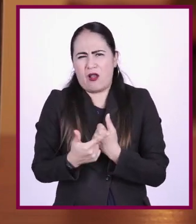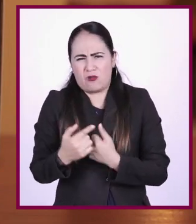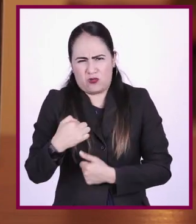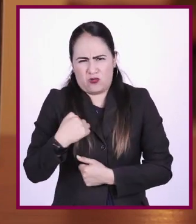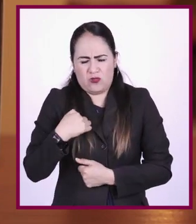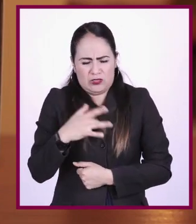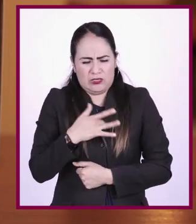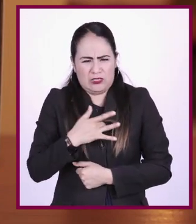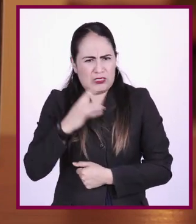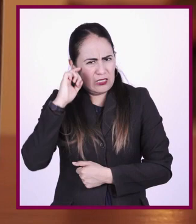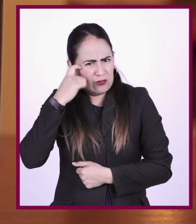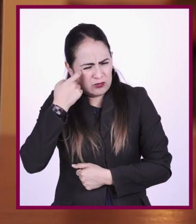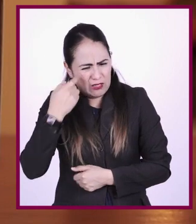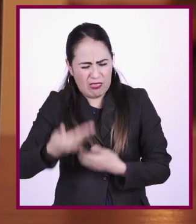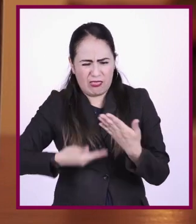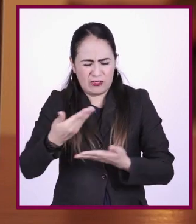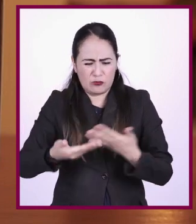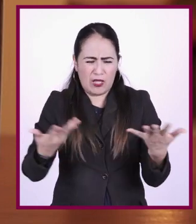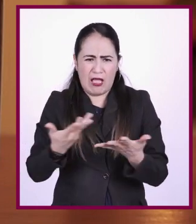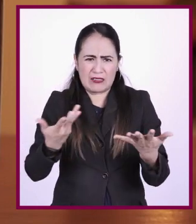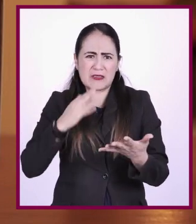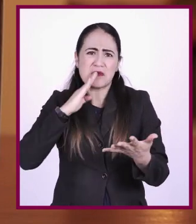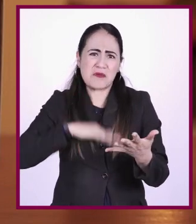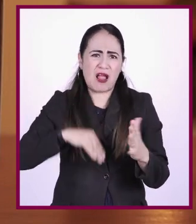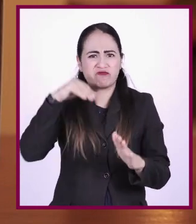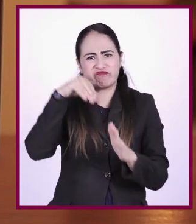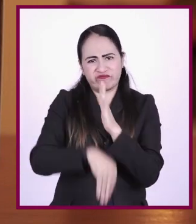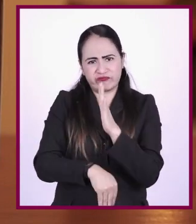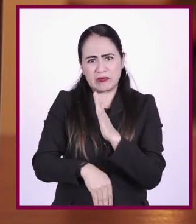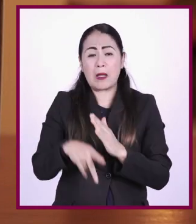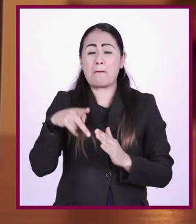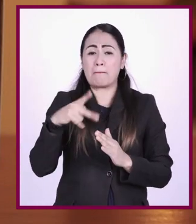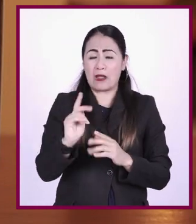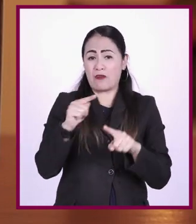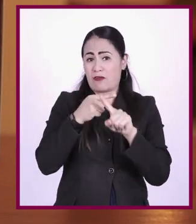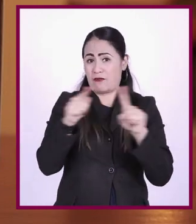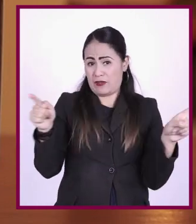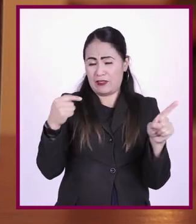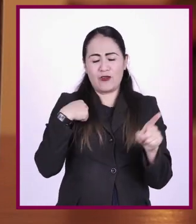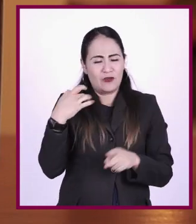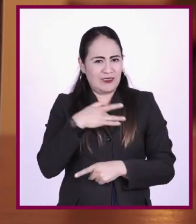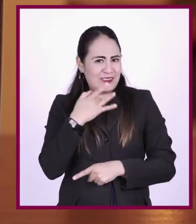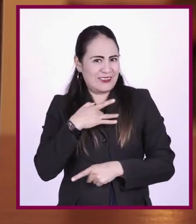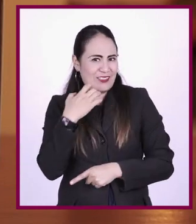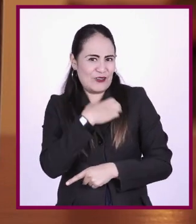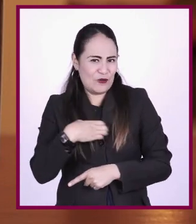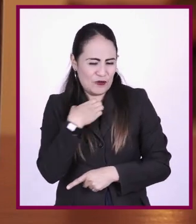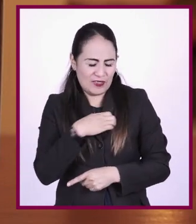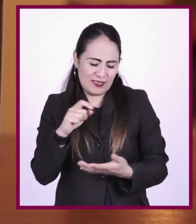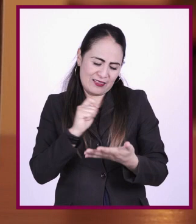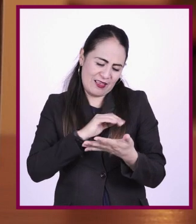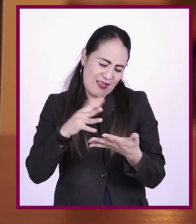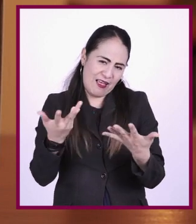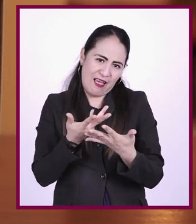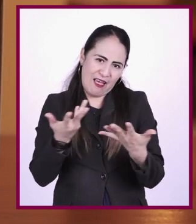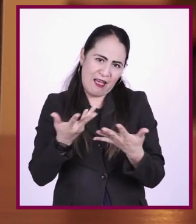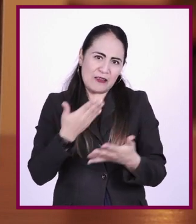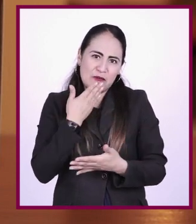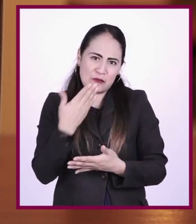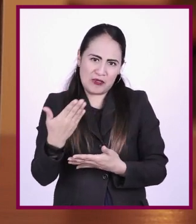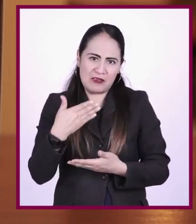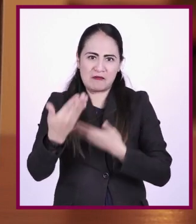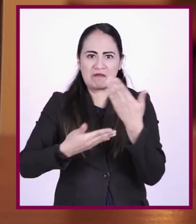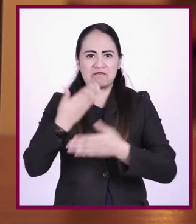alegre, lo voy a hacer bien y me va a salir mejor. Las emociones que experimento son de felicidad, puesto